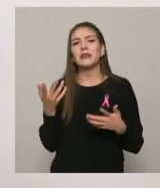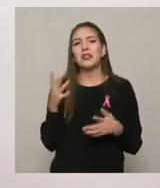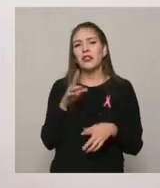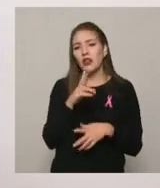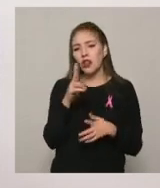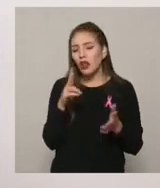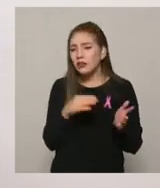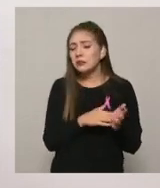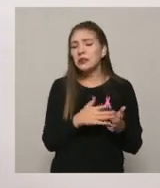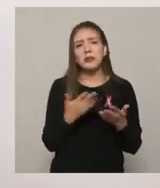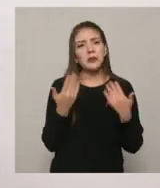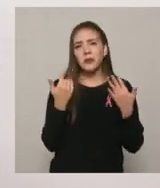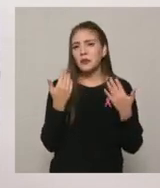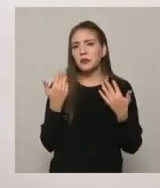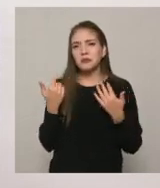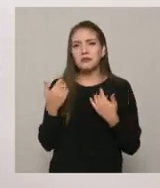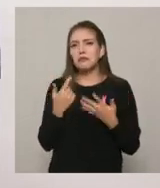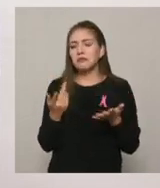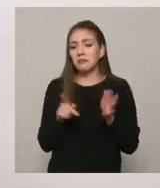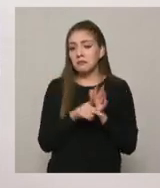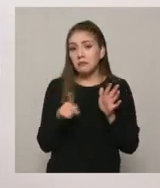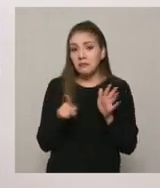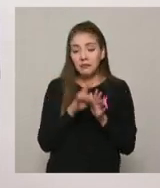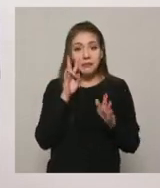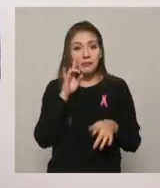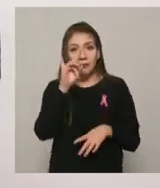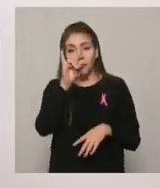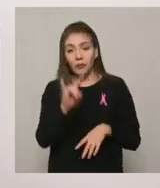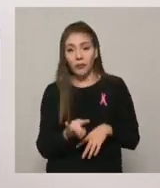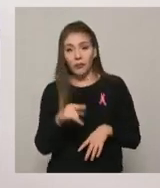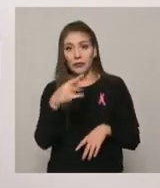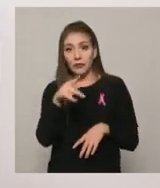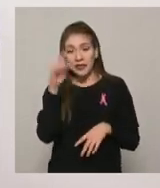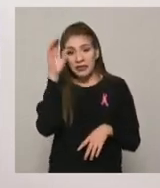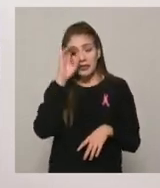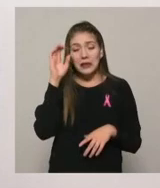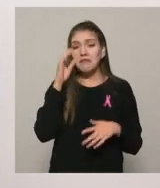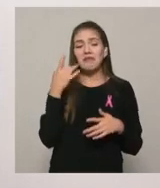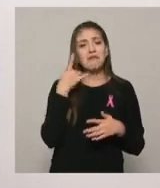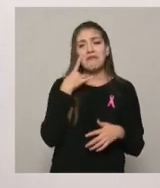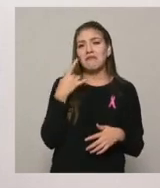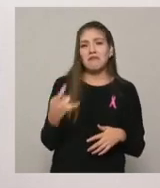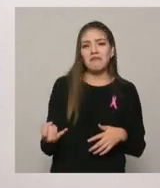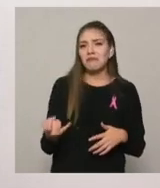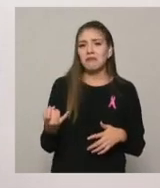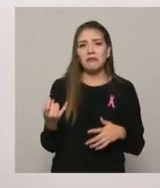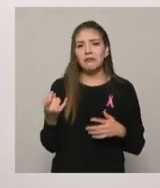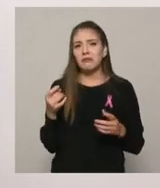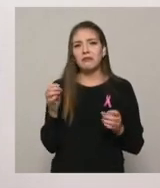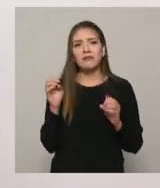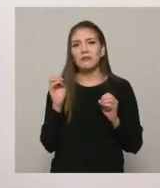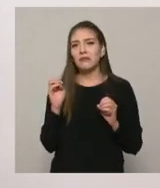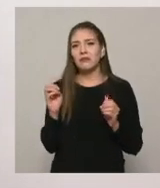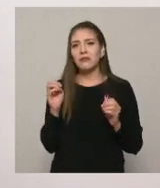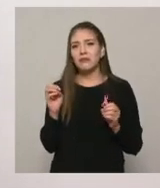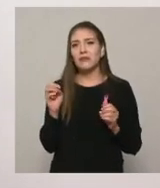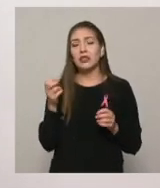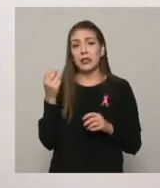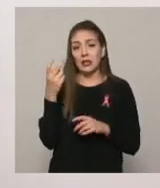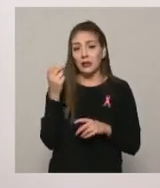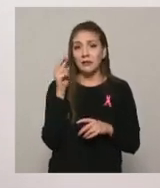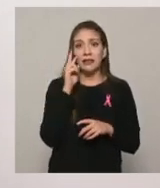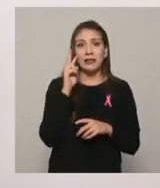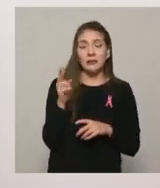nota de ciencia en portada de un periódico era muy, muy raro. O como nota de apertura en un programa de ciencia, de